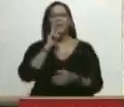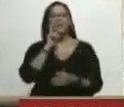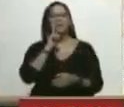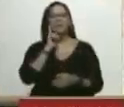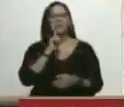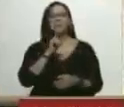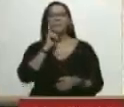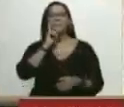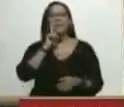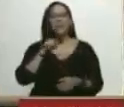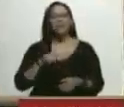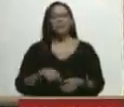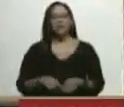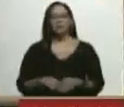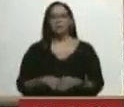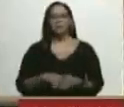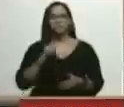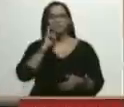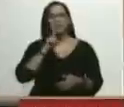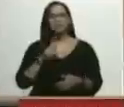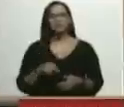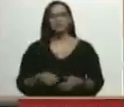mienten mienten